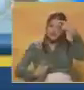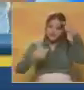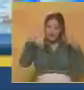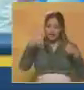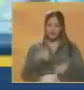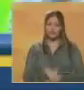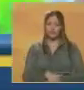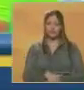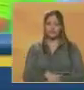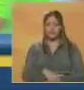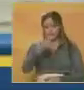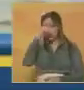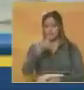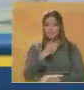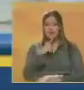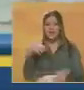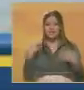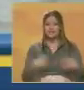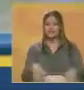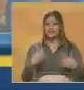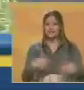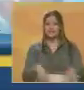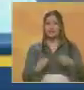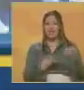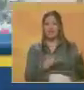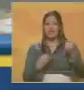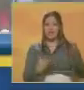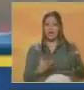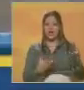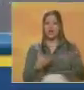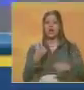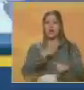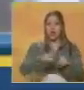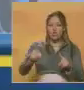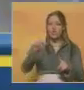Chávez. Las imágenes más crudas se las entregaron a UNICEF.